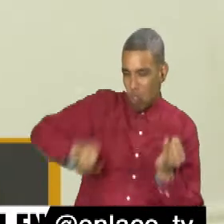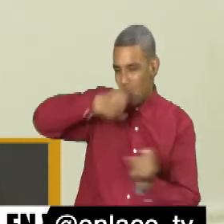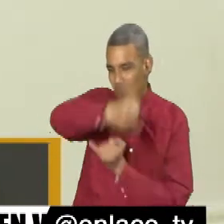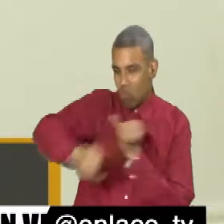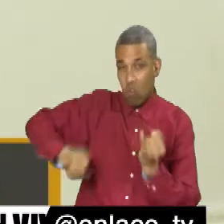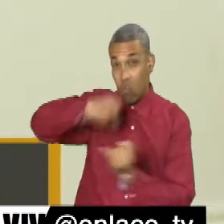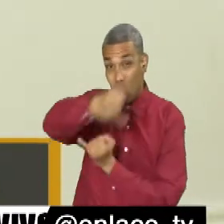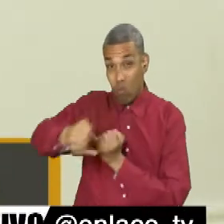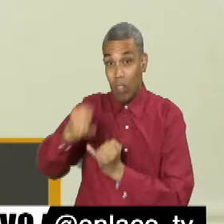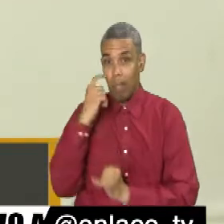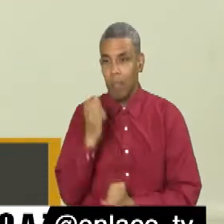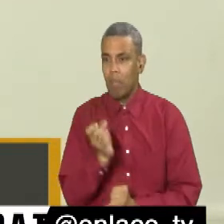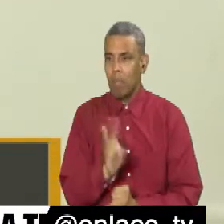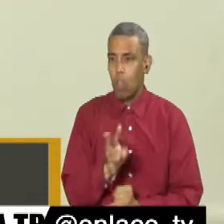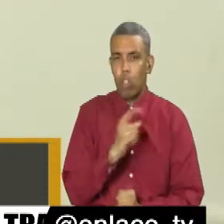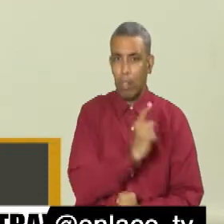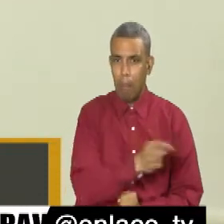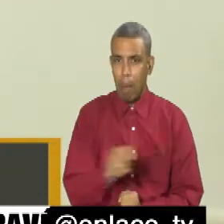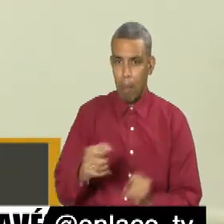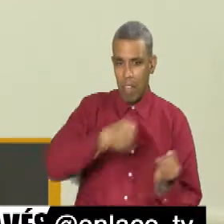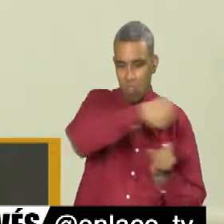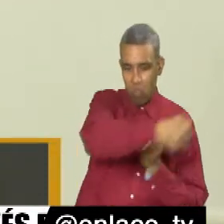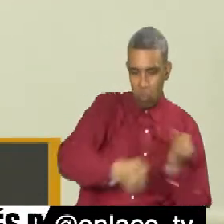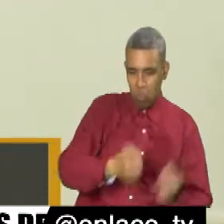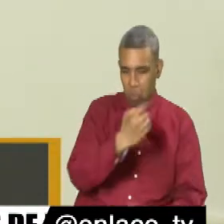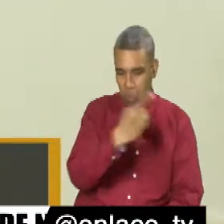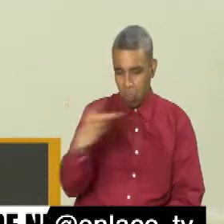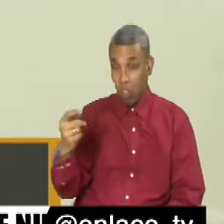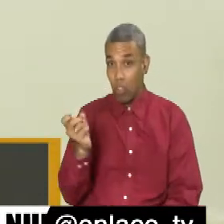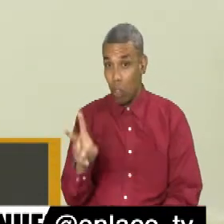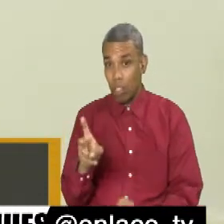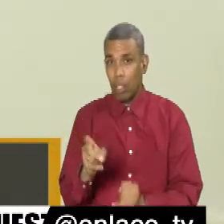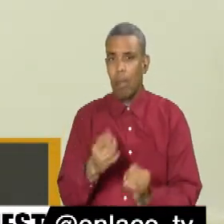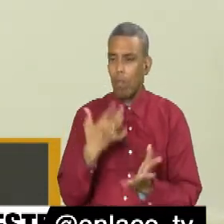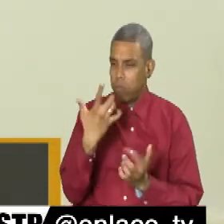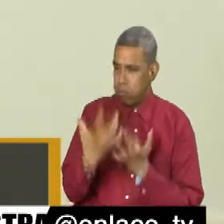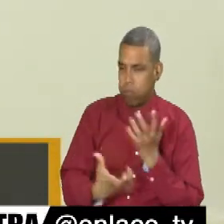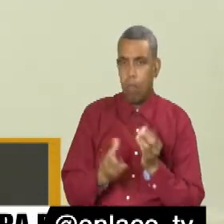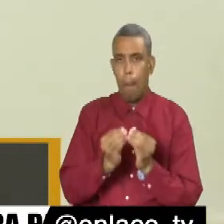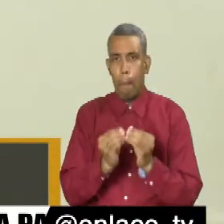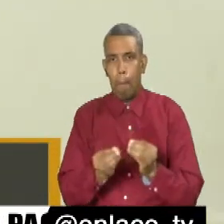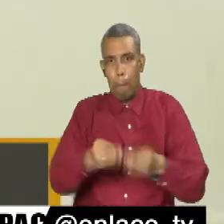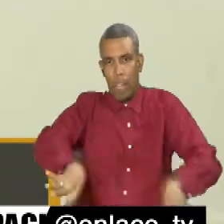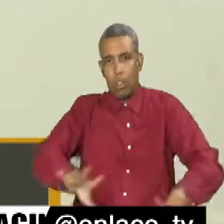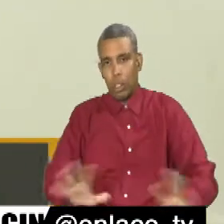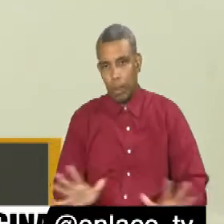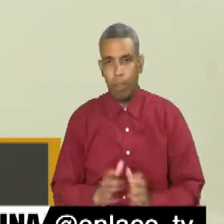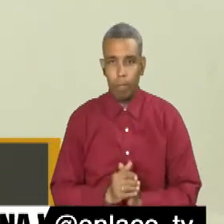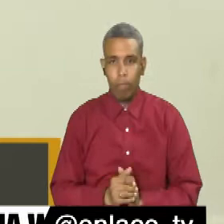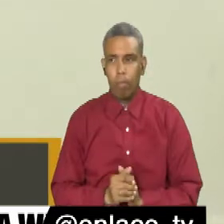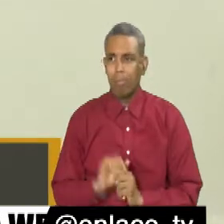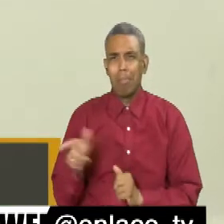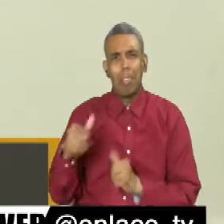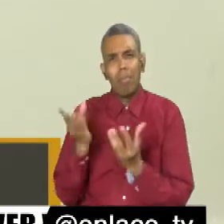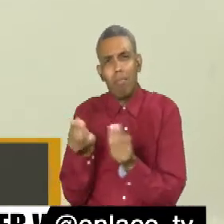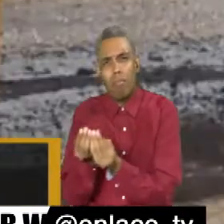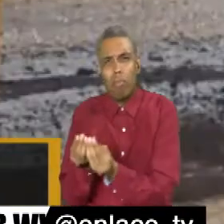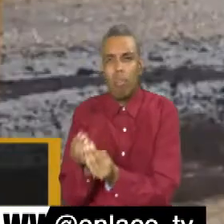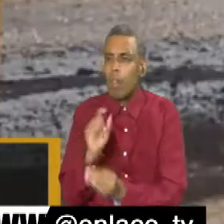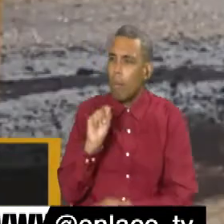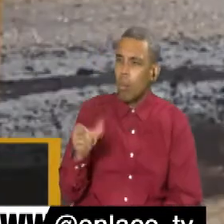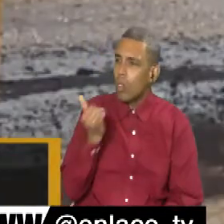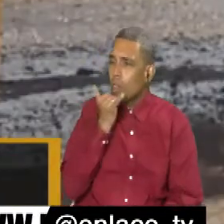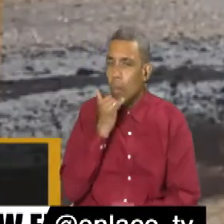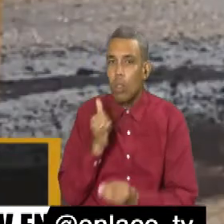y desconocemos qué fue lo que ocasionó, lo que originó. Lo que nos informan ellos es que estaban realizando la maniobra de